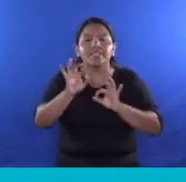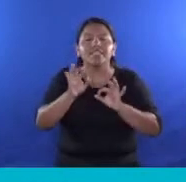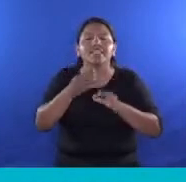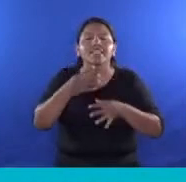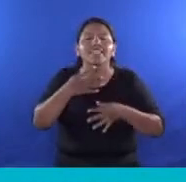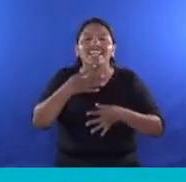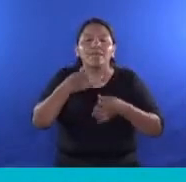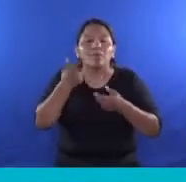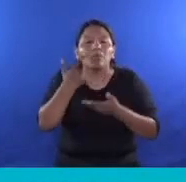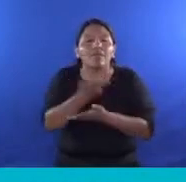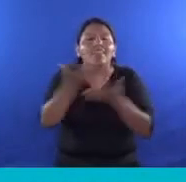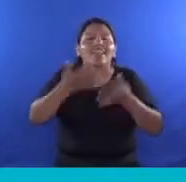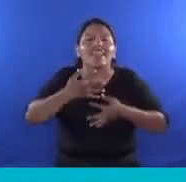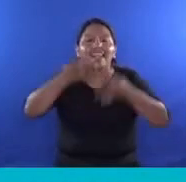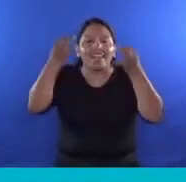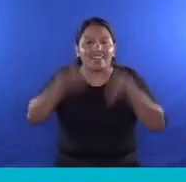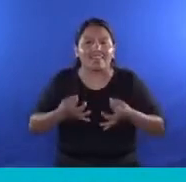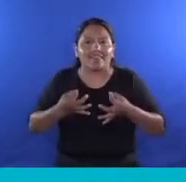cosas.